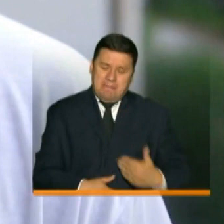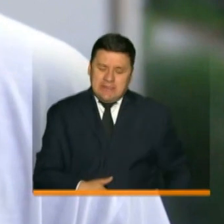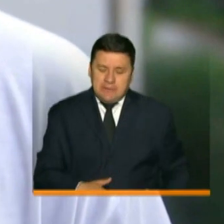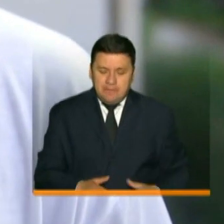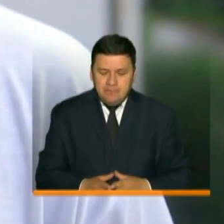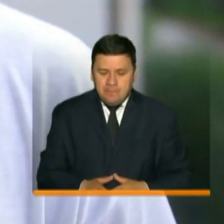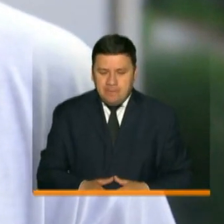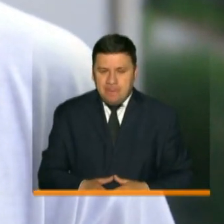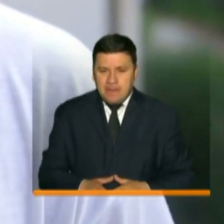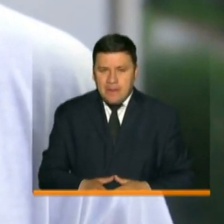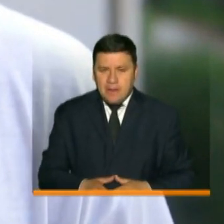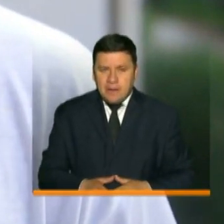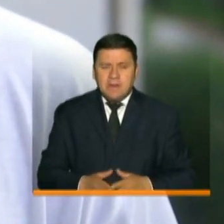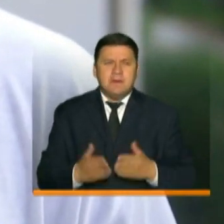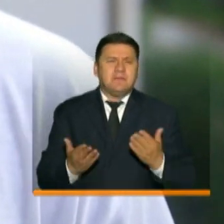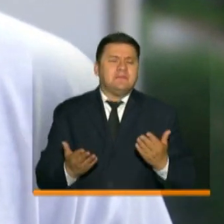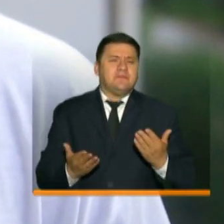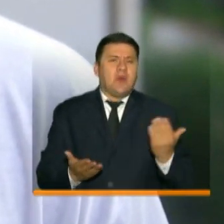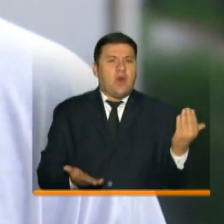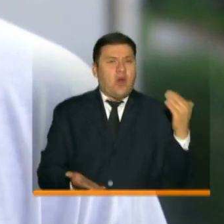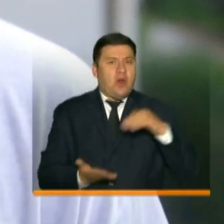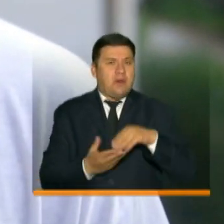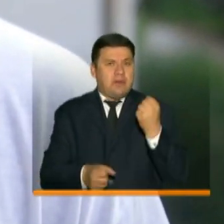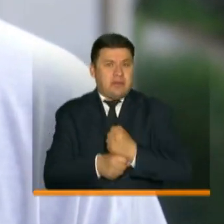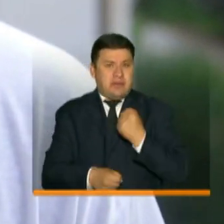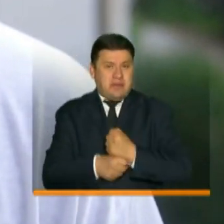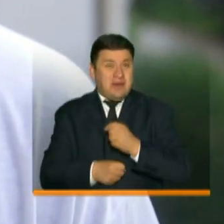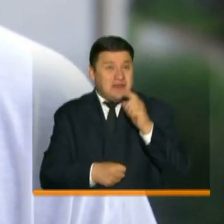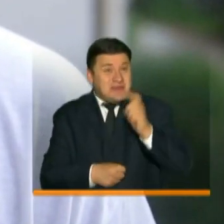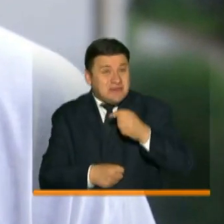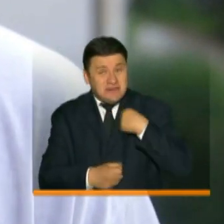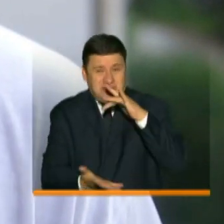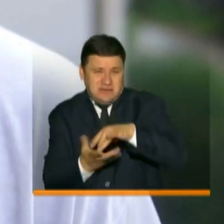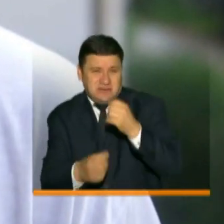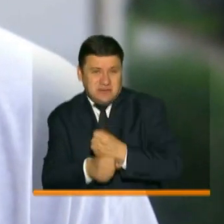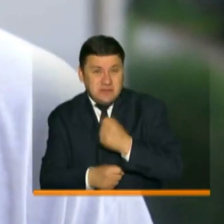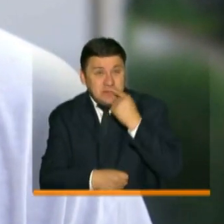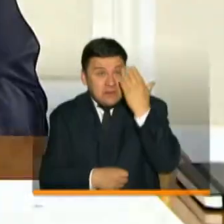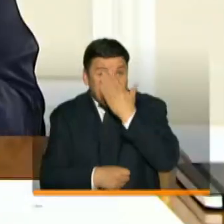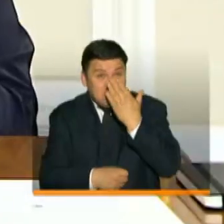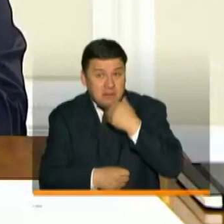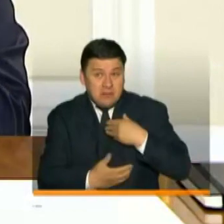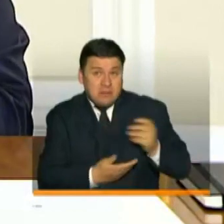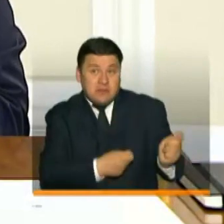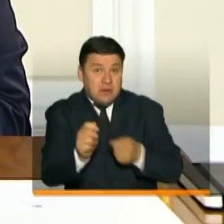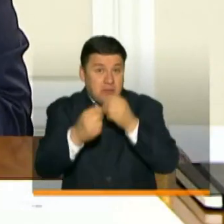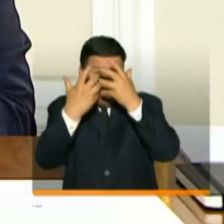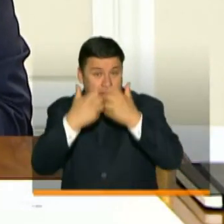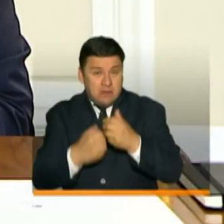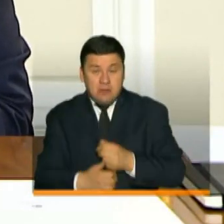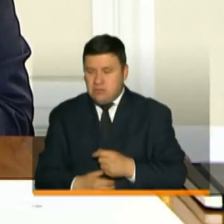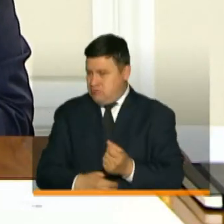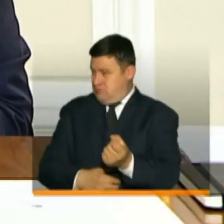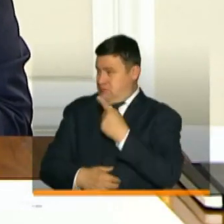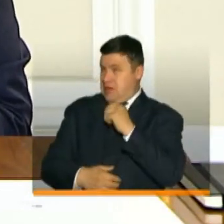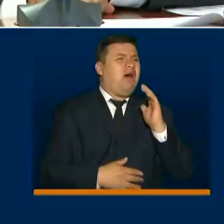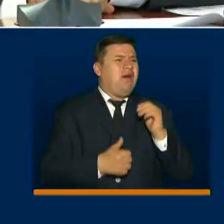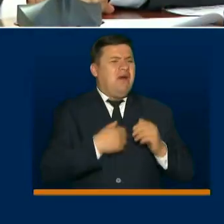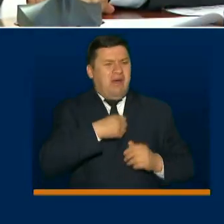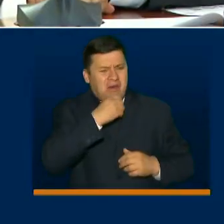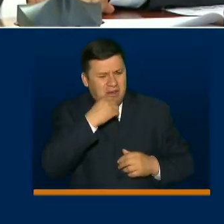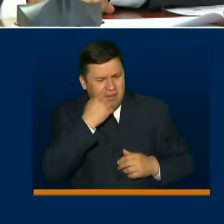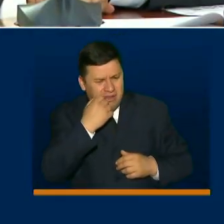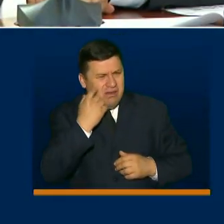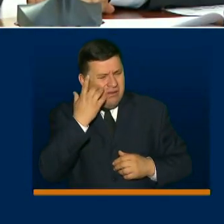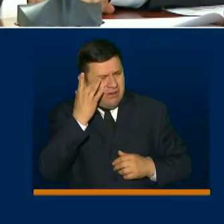presidente. ¿Para regresar al trabajo es necesario una prueba negativa? Ante la inquietud del presidente, se dio la palabra